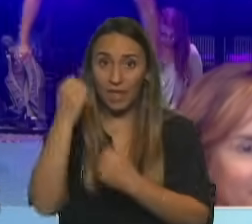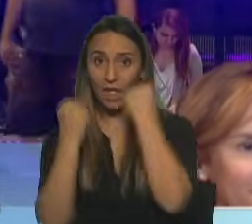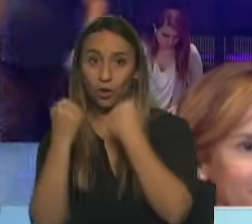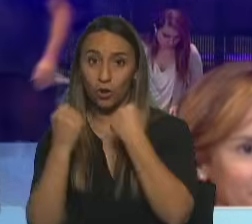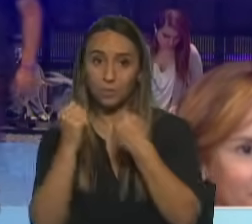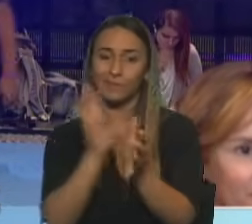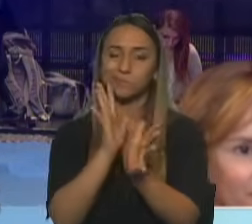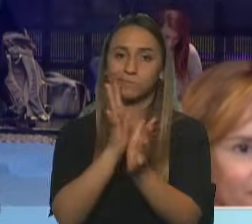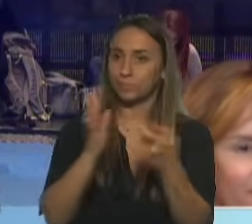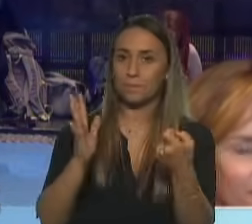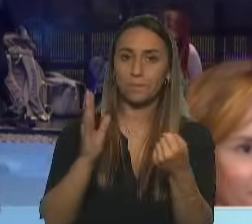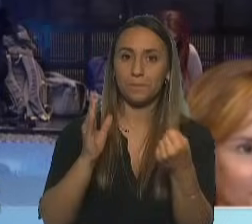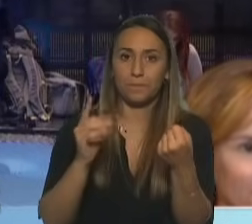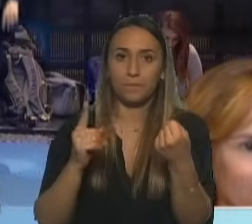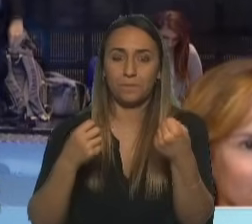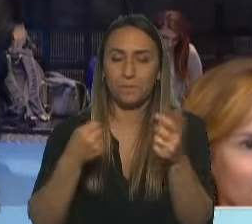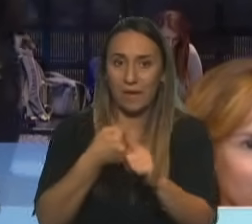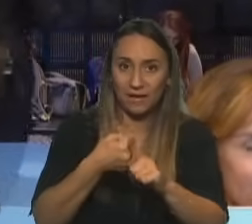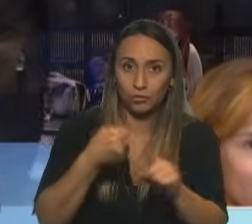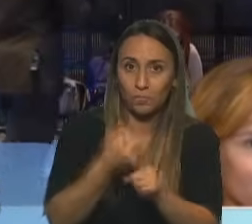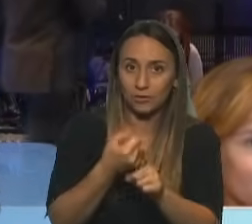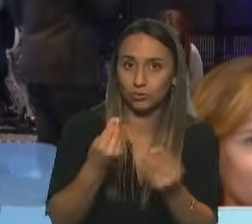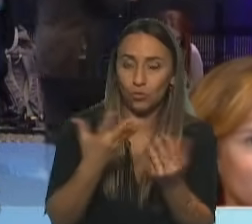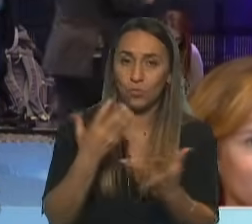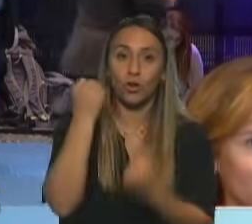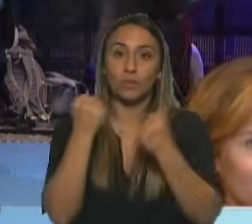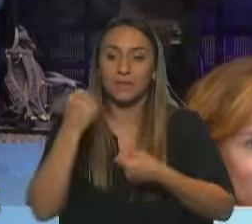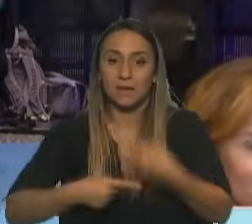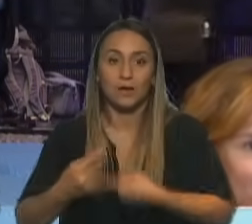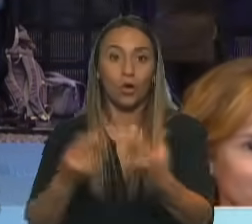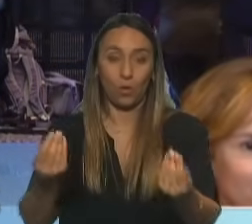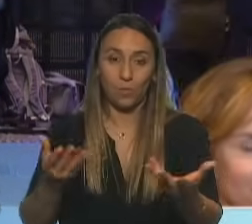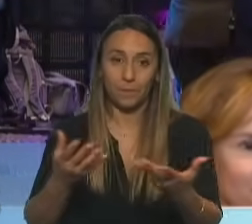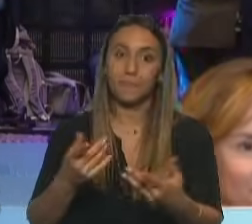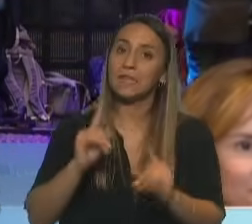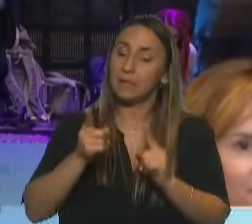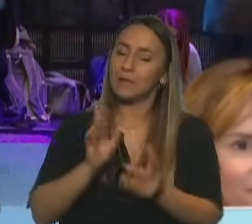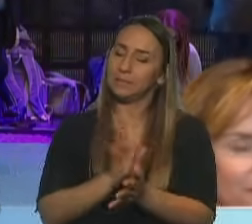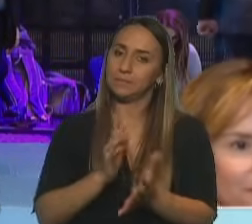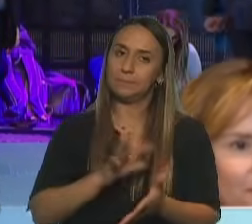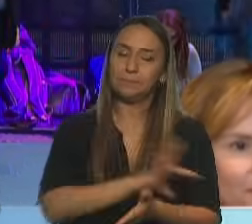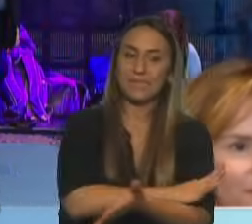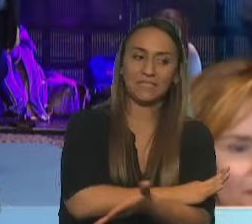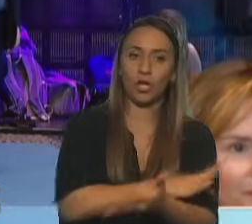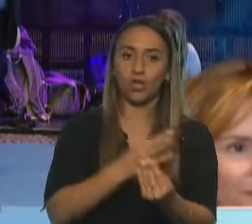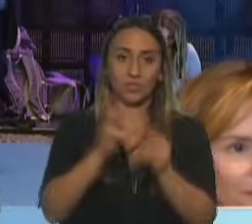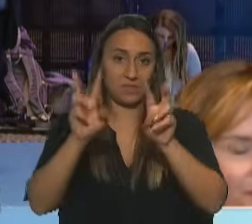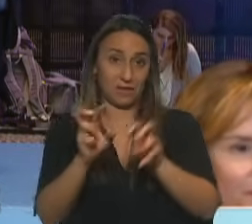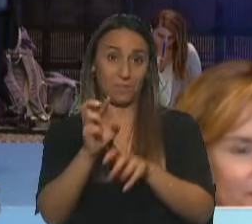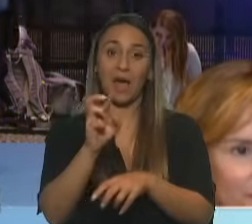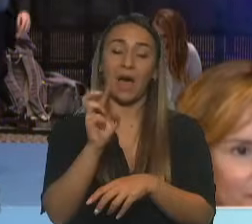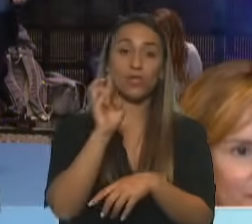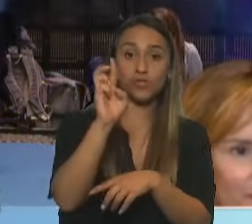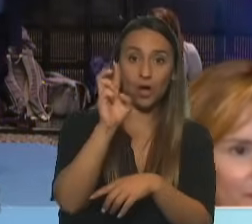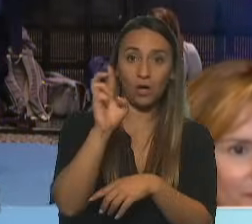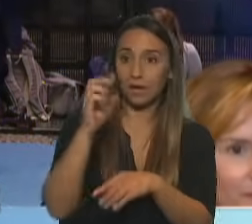todo con esta dependencia que tenemos y esta presión que tenemos sobre el dólar, ¿no? Sí, ni hablar, que estuvo quieto. Y que